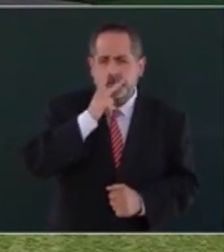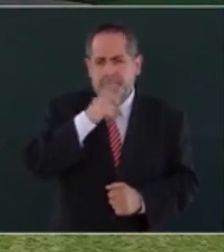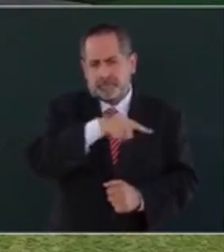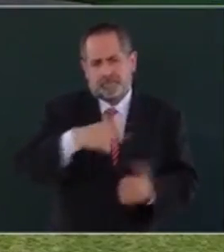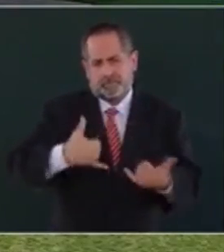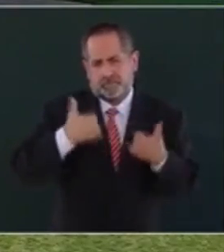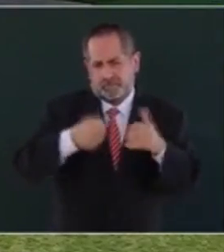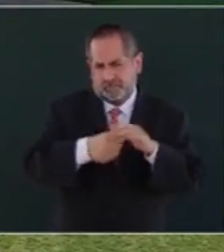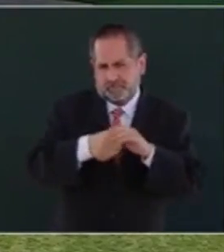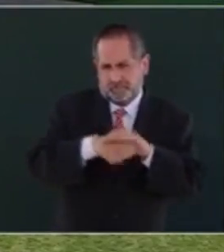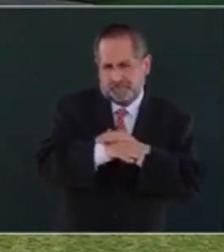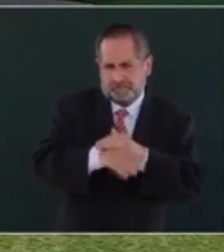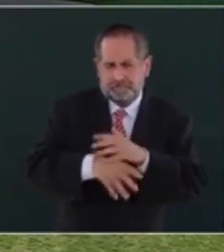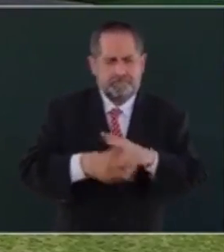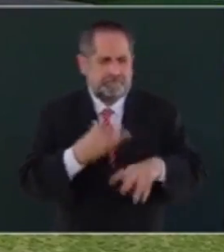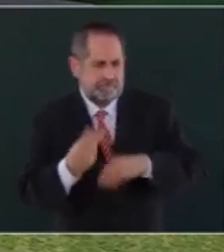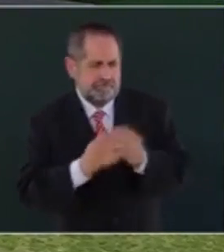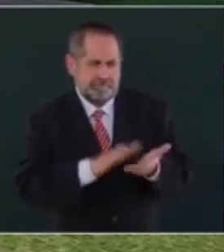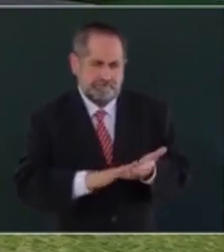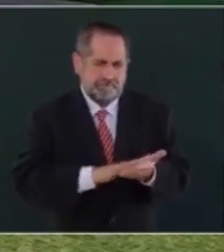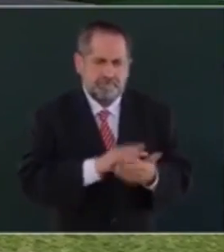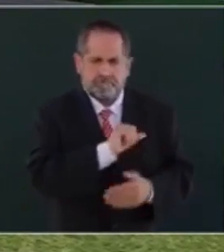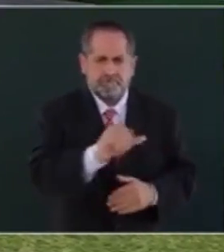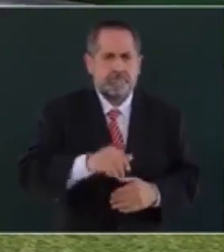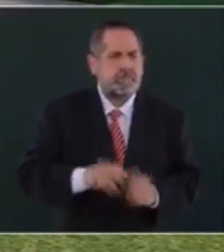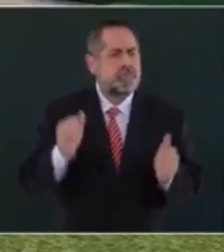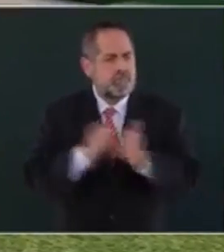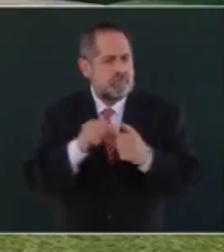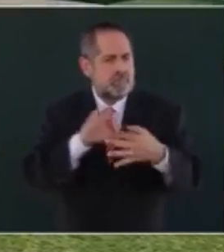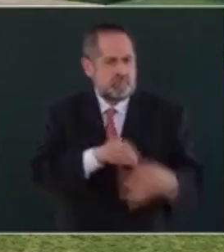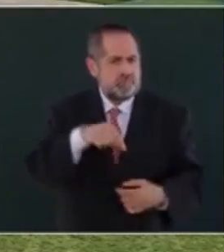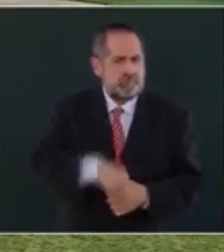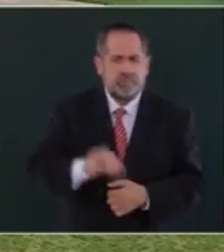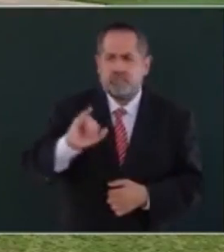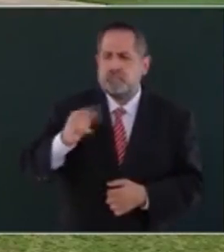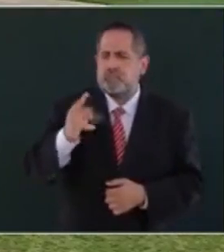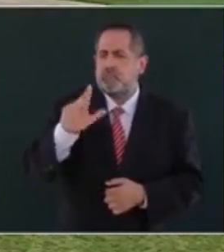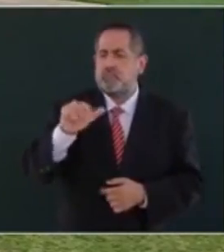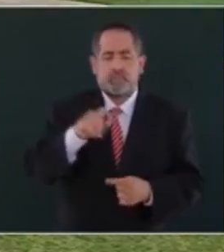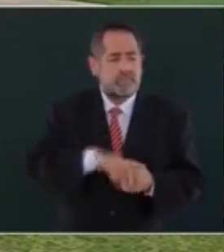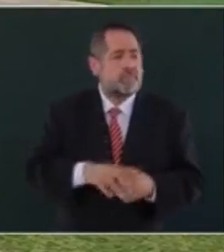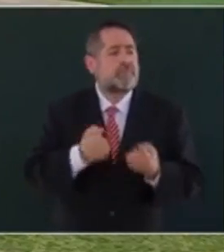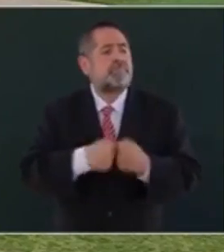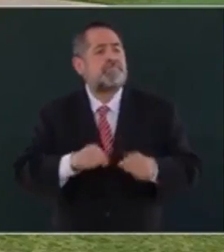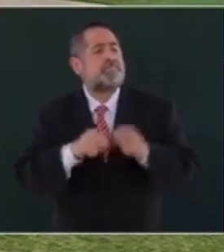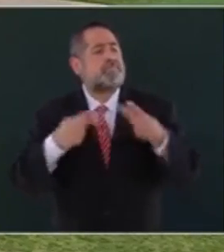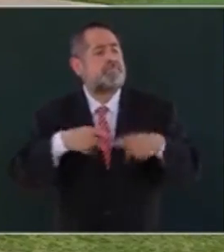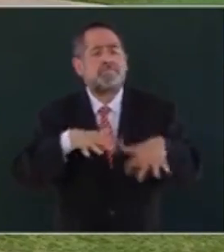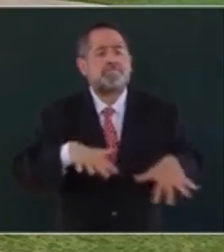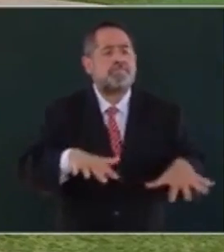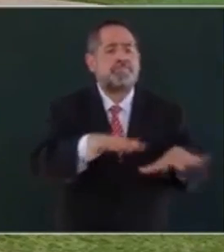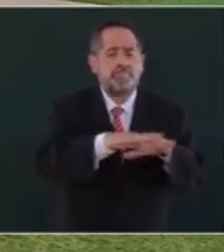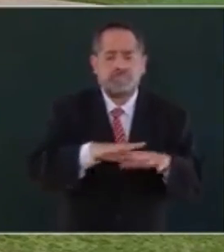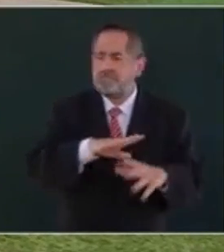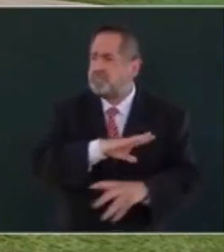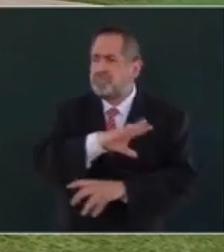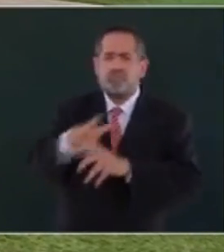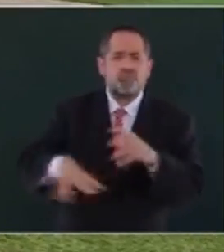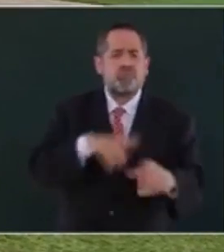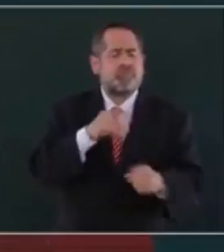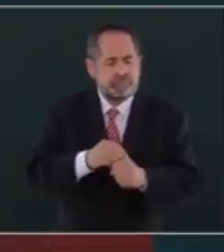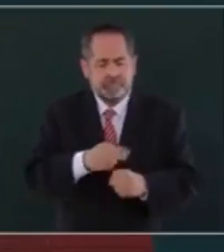los muchachos, con Iguala, con la sociedad en su